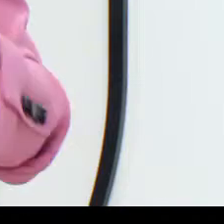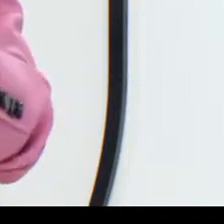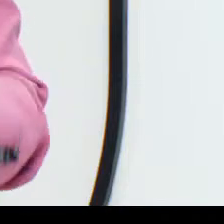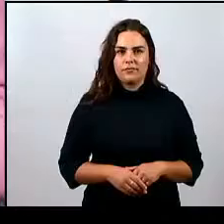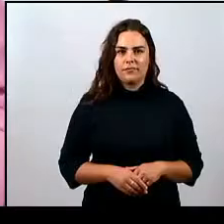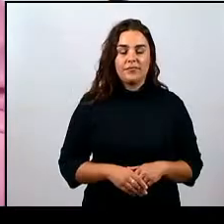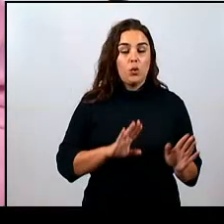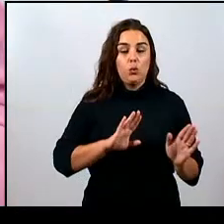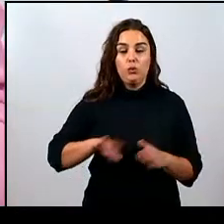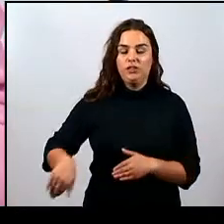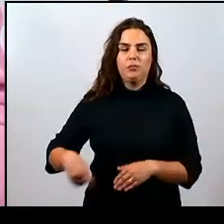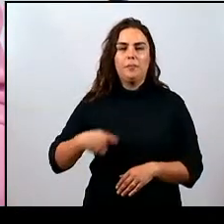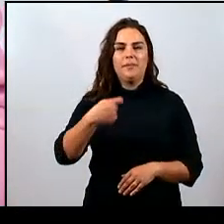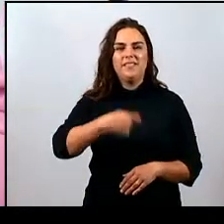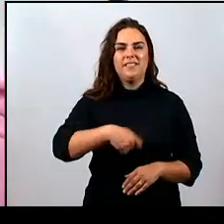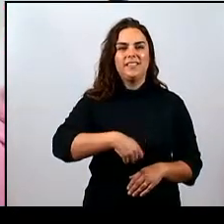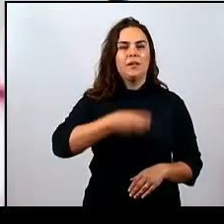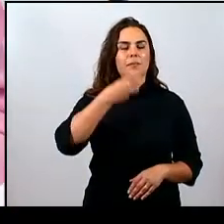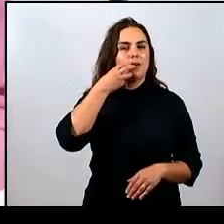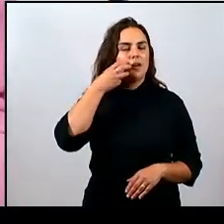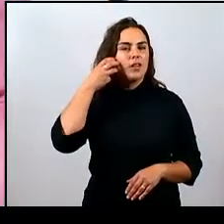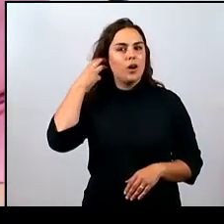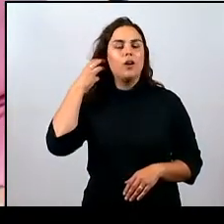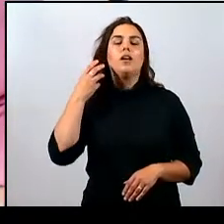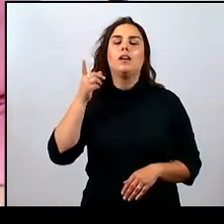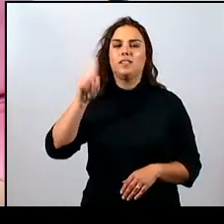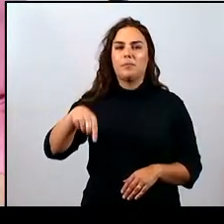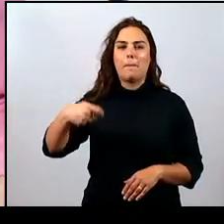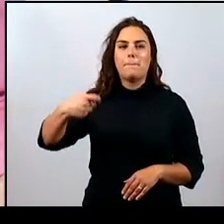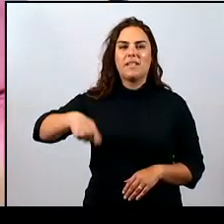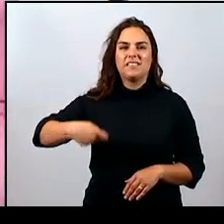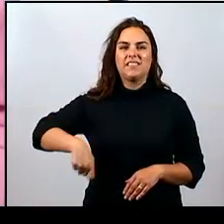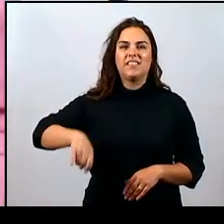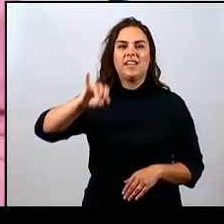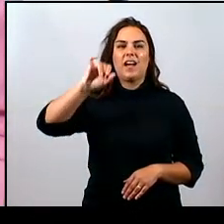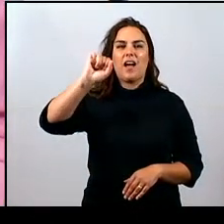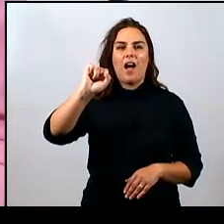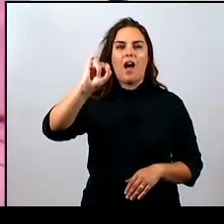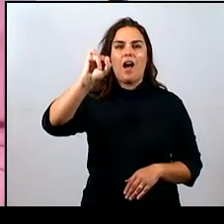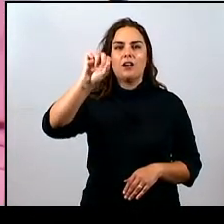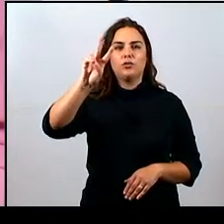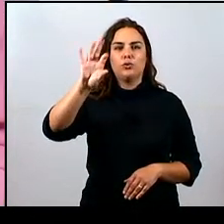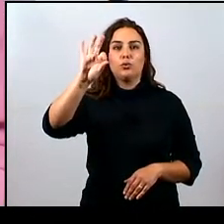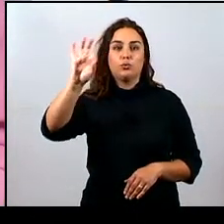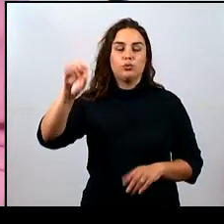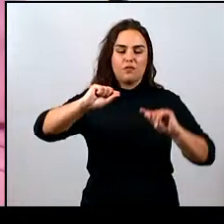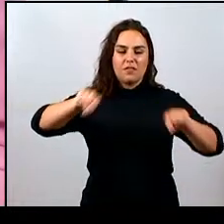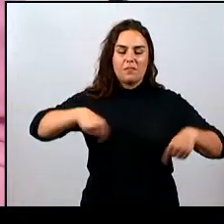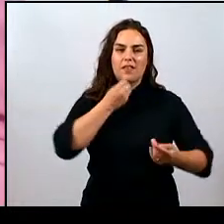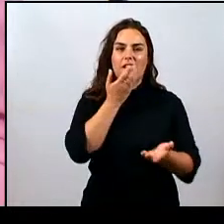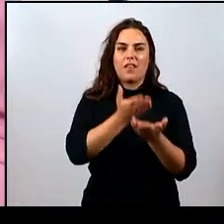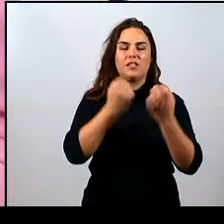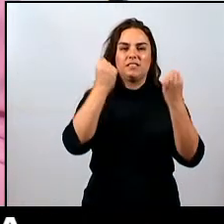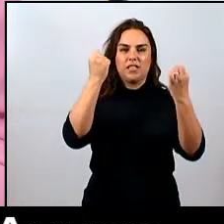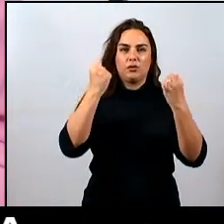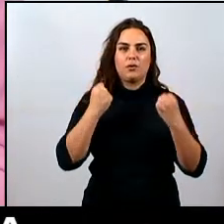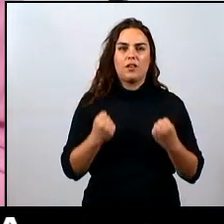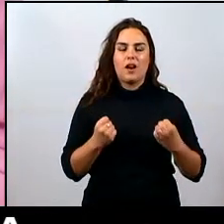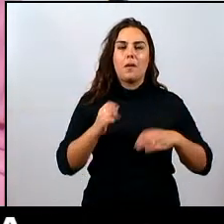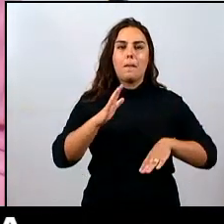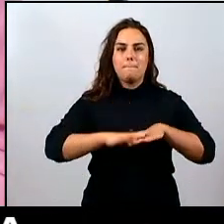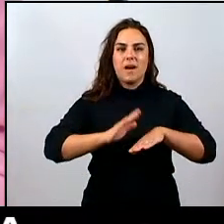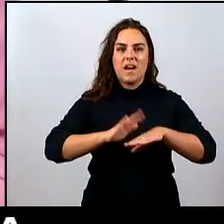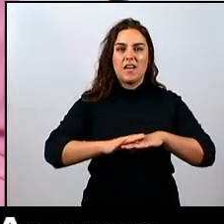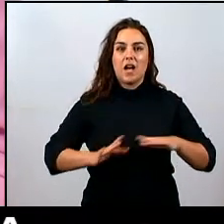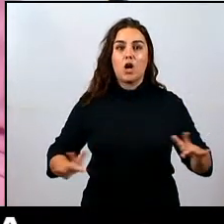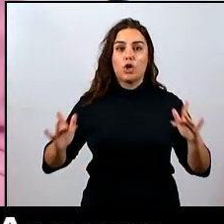Por último, la presidenta María Guardiola Martín y la presidenta Isabel Díaz Ayuso firman la declaración institucional para que la